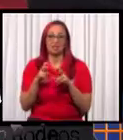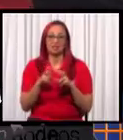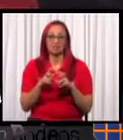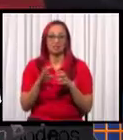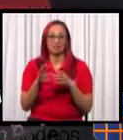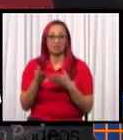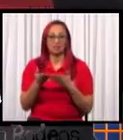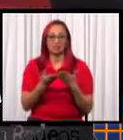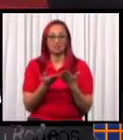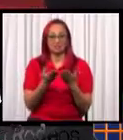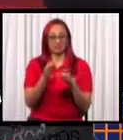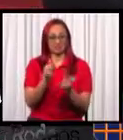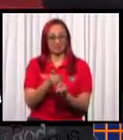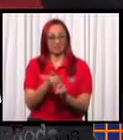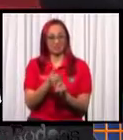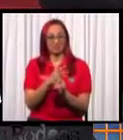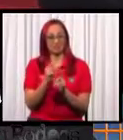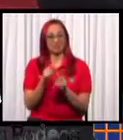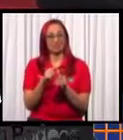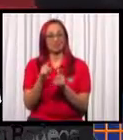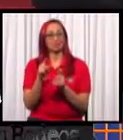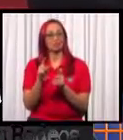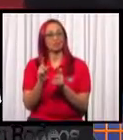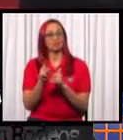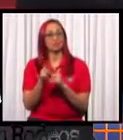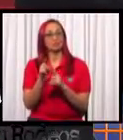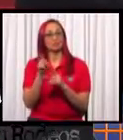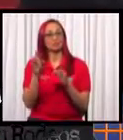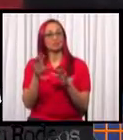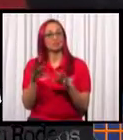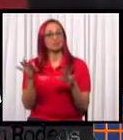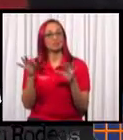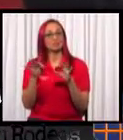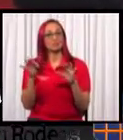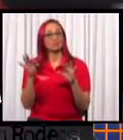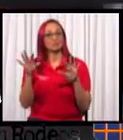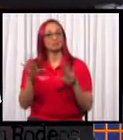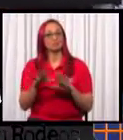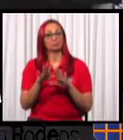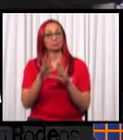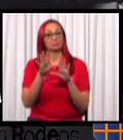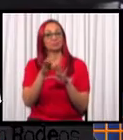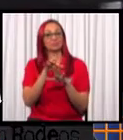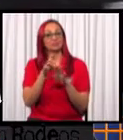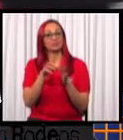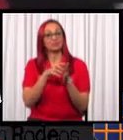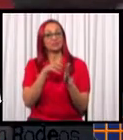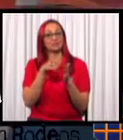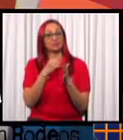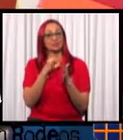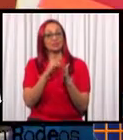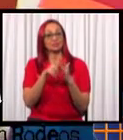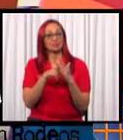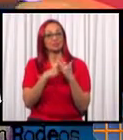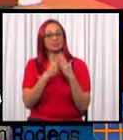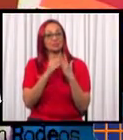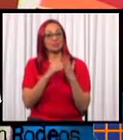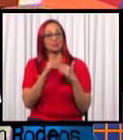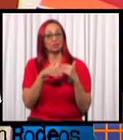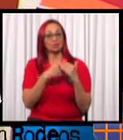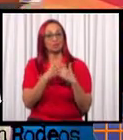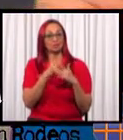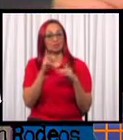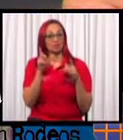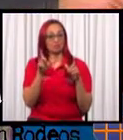acá. Y entonces es importante acá que este arroz, si se empieza a realizar toda esa logística, que puede